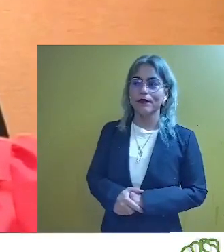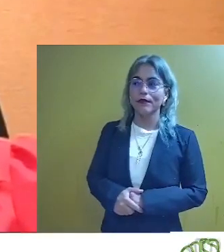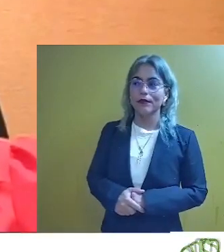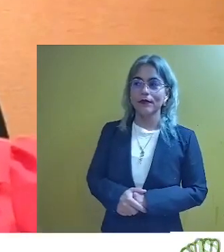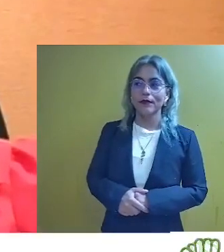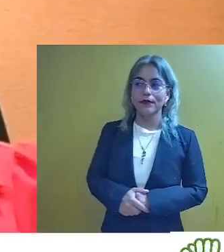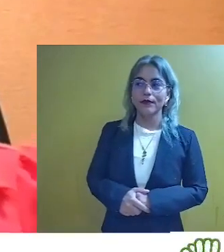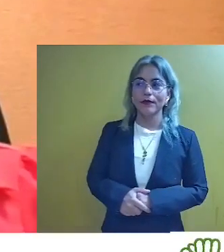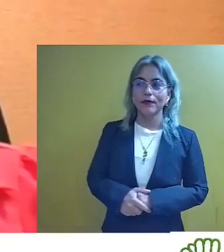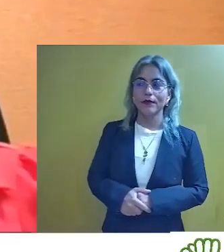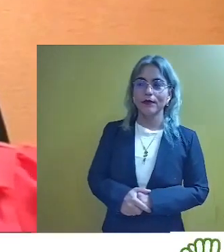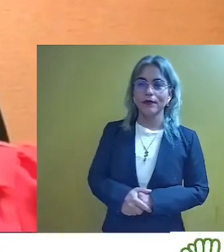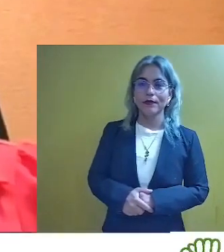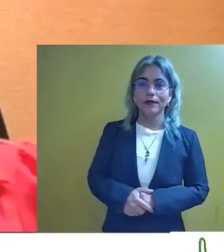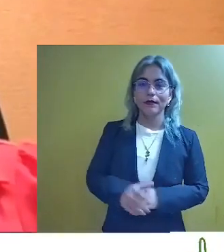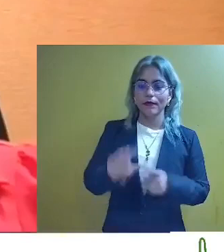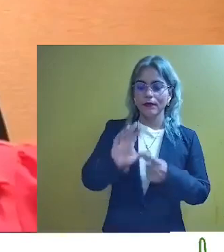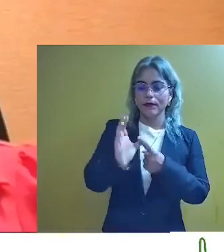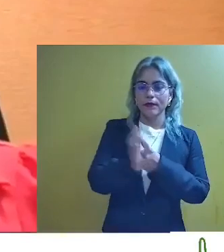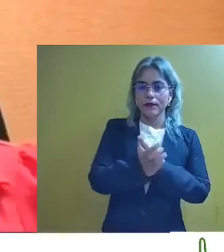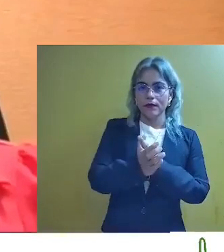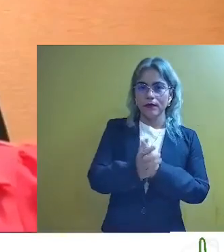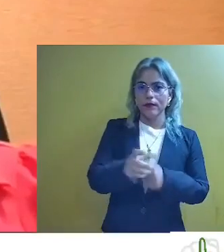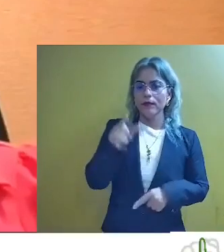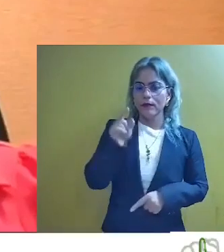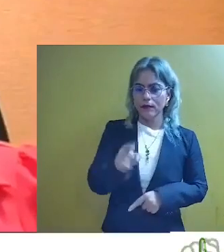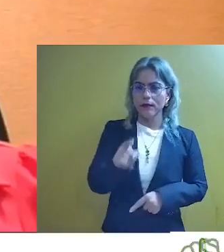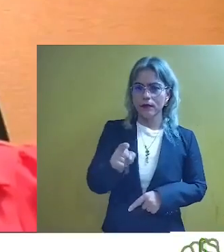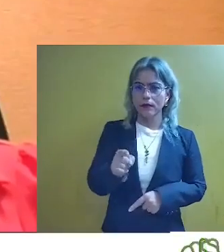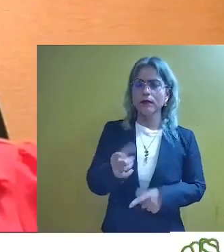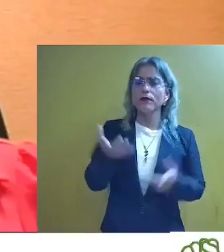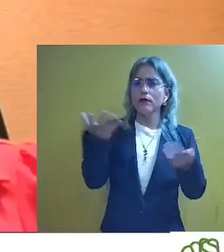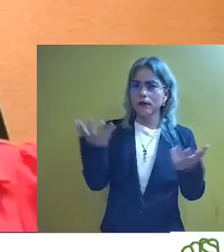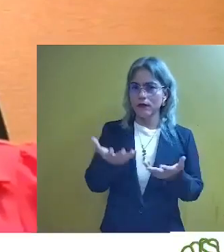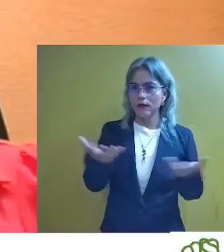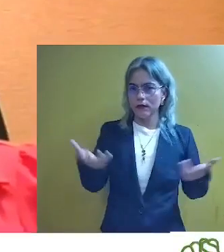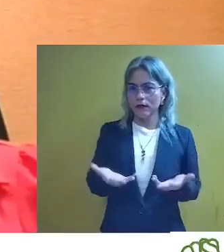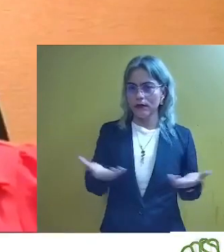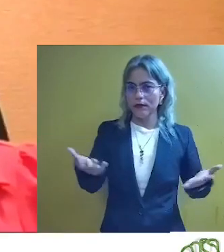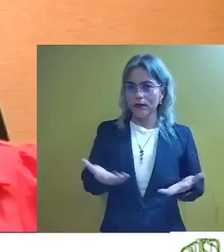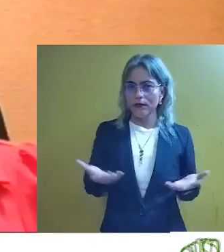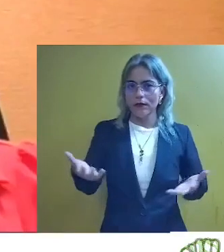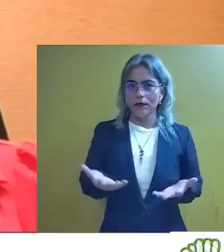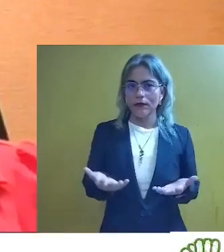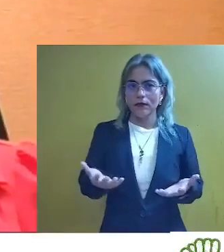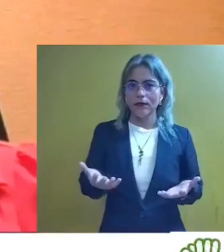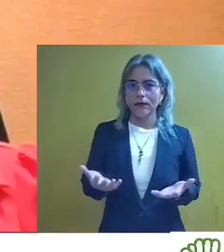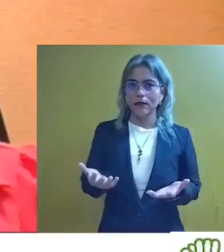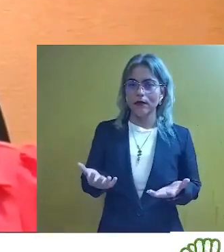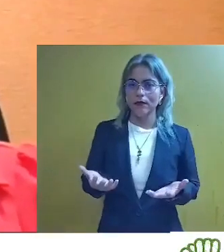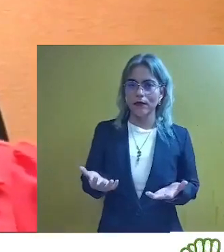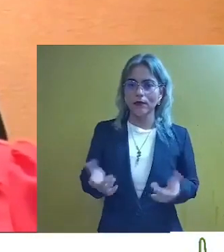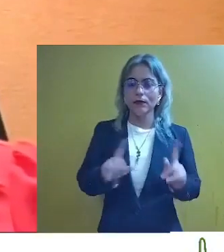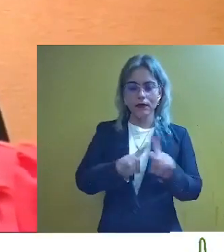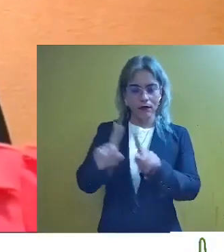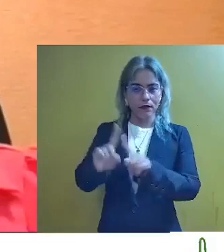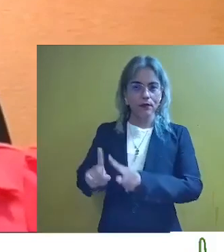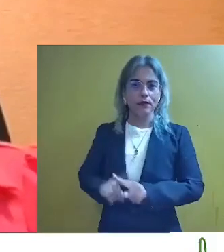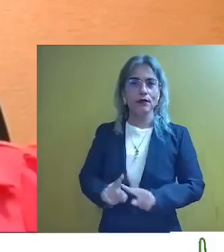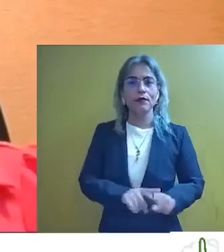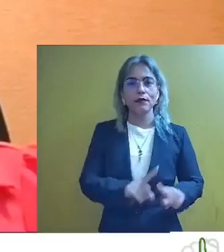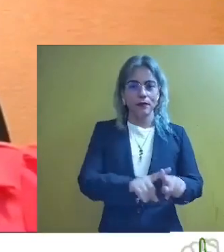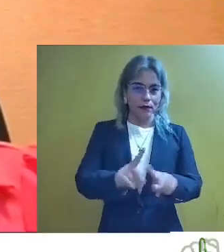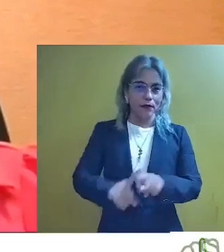de declarar una imposibilidad, pudo realizar cuestiones alternas para el